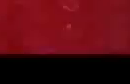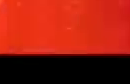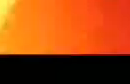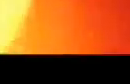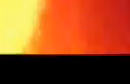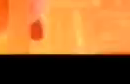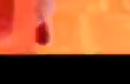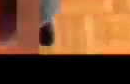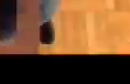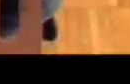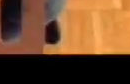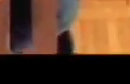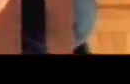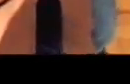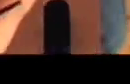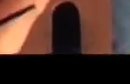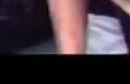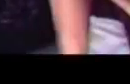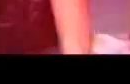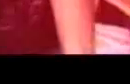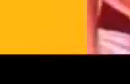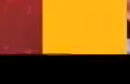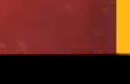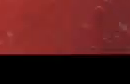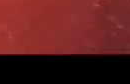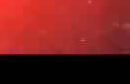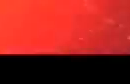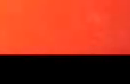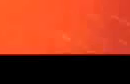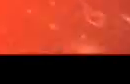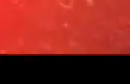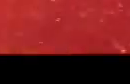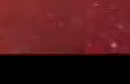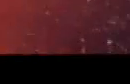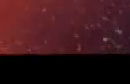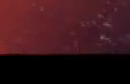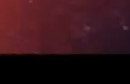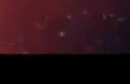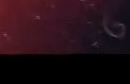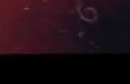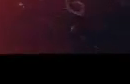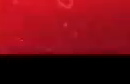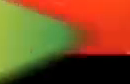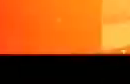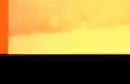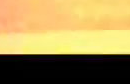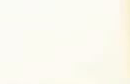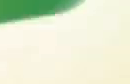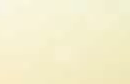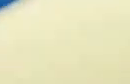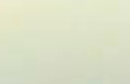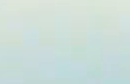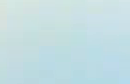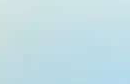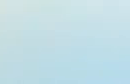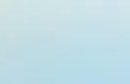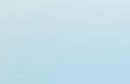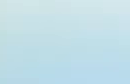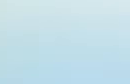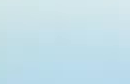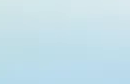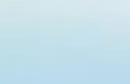Ecuador, un programa viajero para conocer ecuatorianos. Sábados 19 horas.